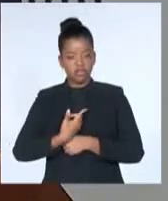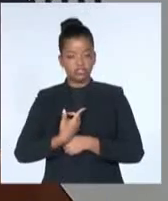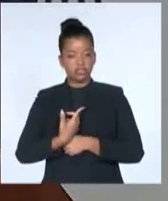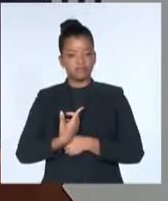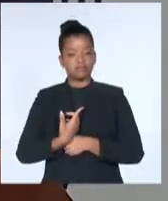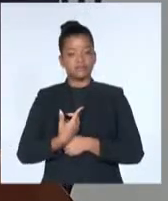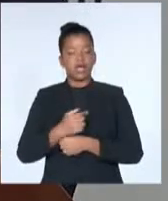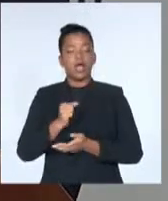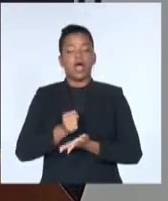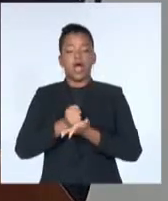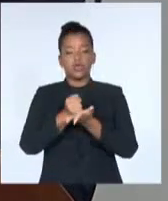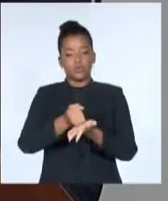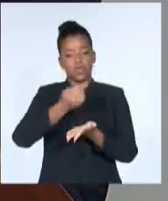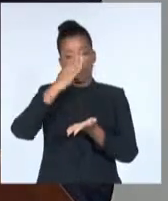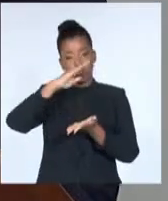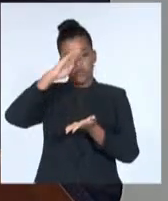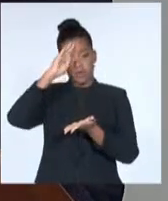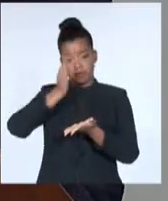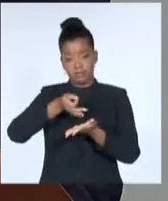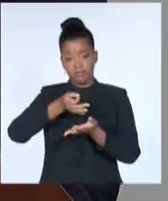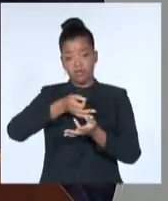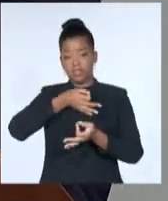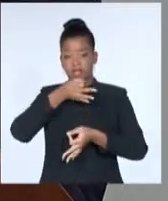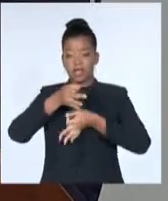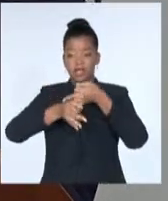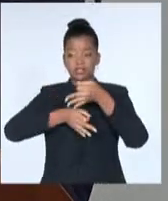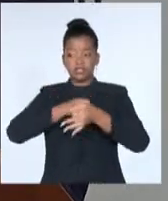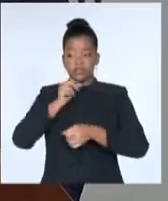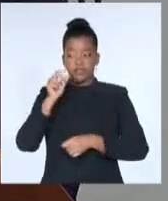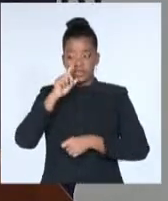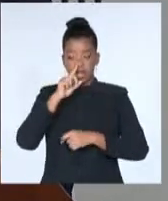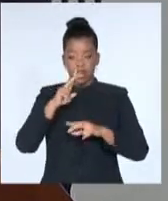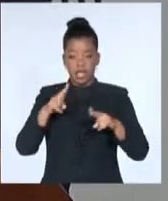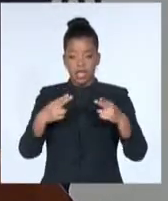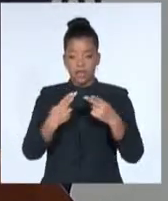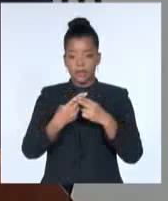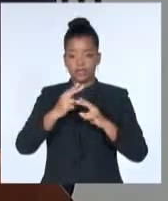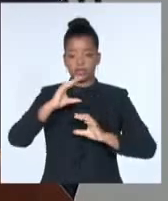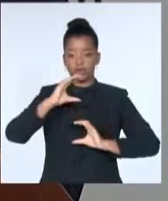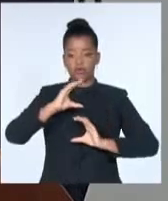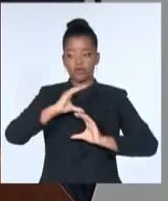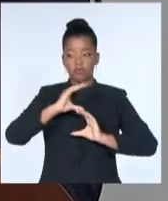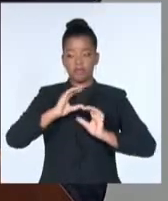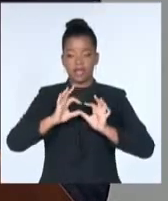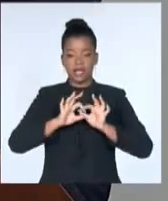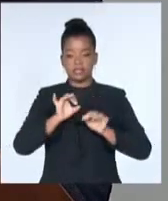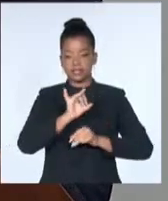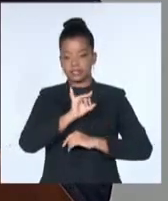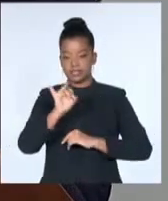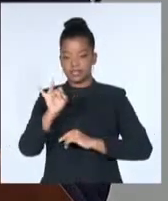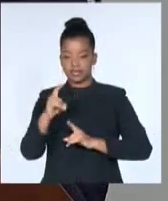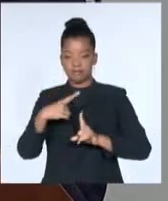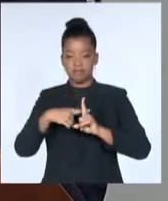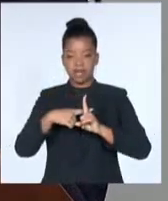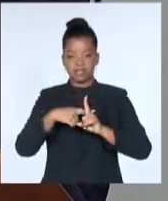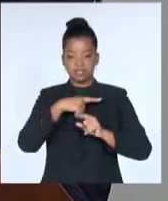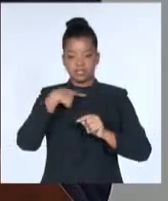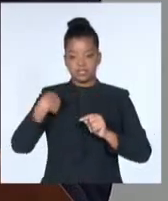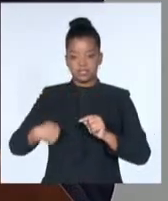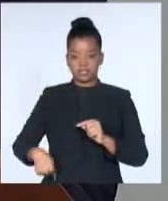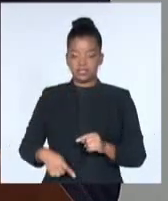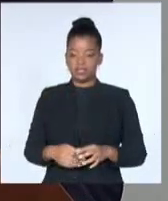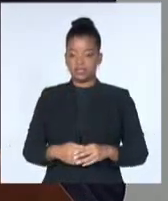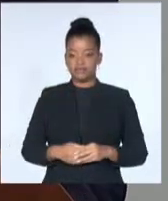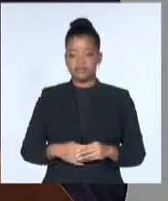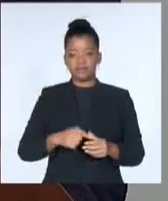respaldo a la declaración final de la cita de la cumbre del G77 más China. Agradezco a